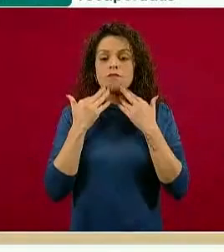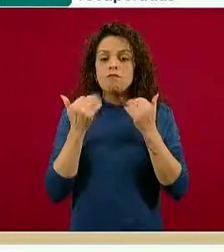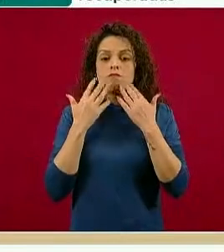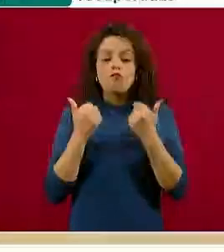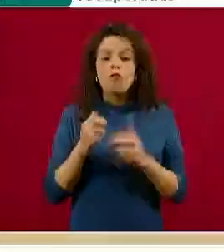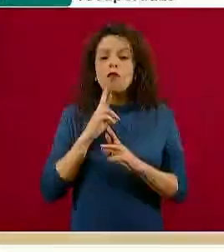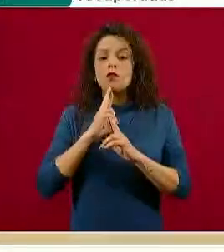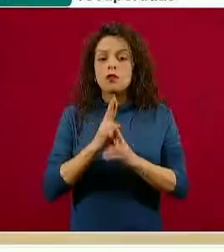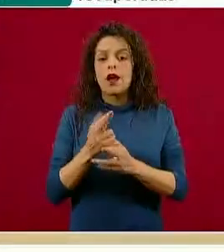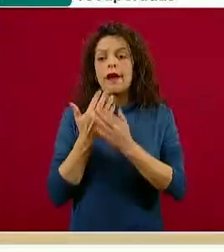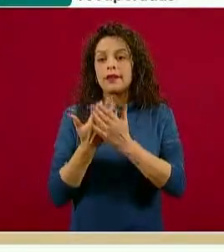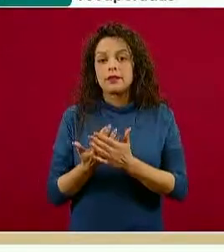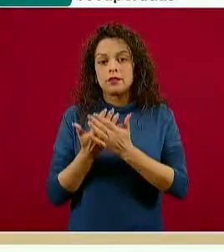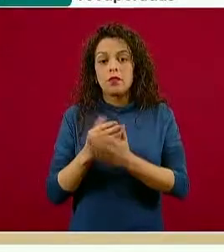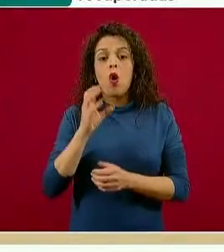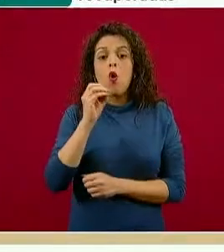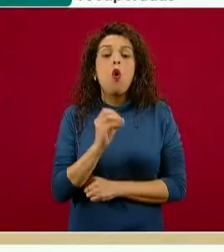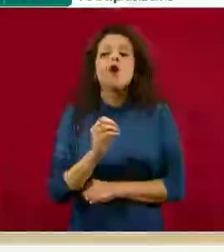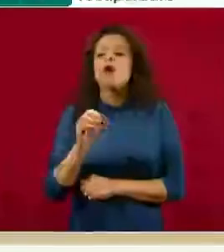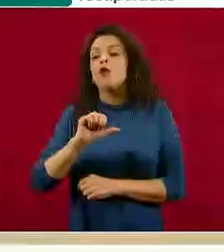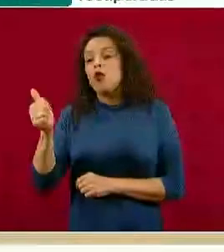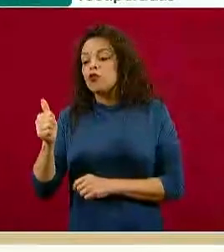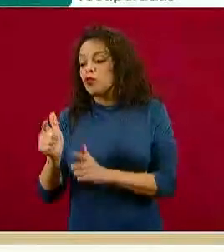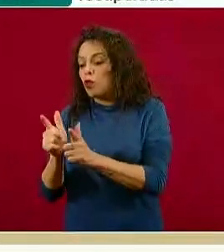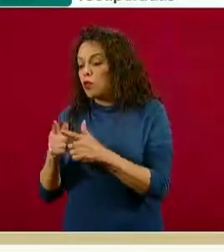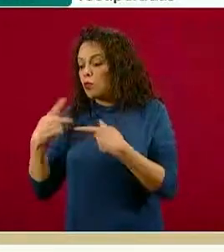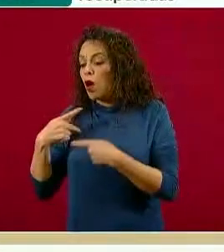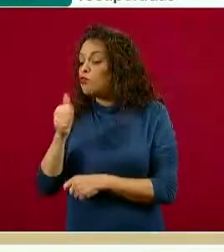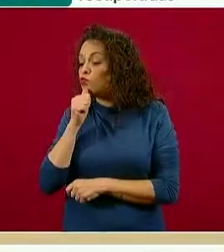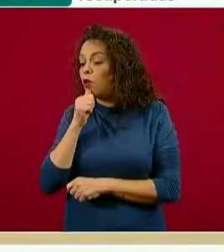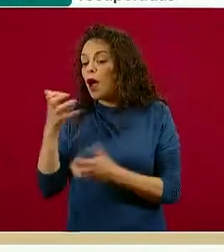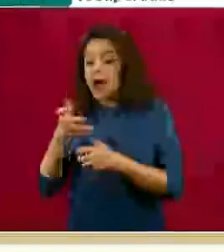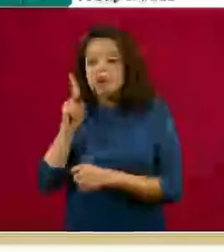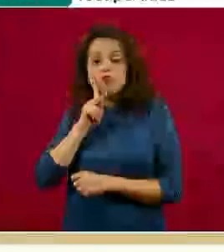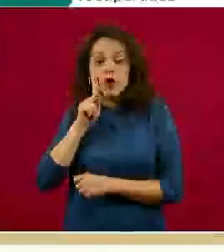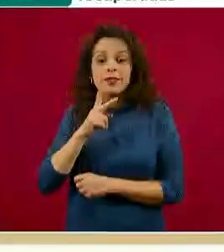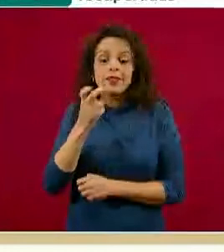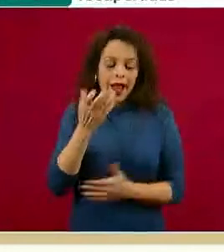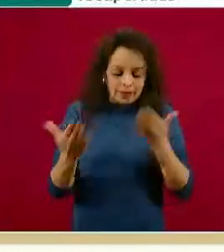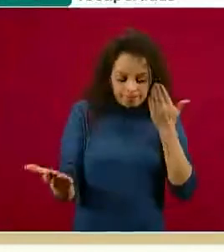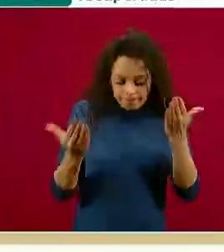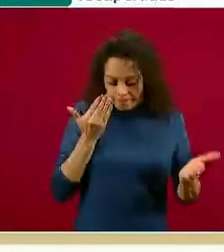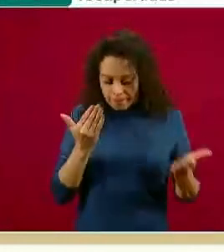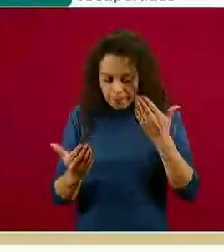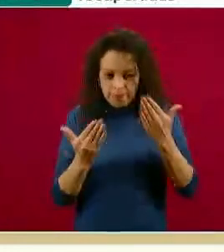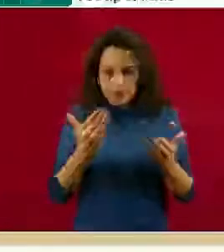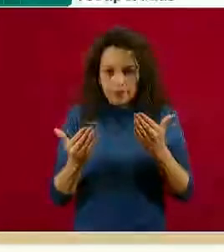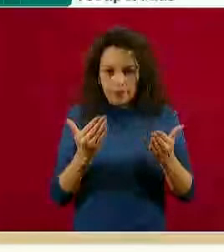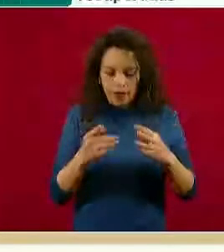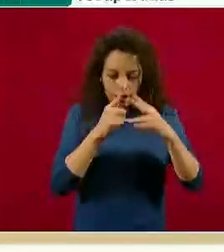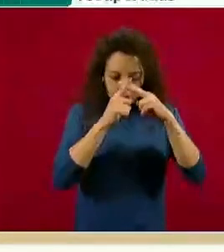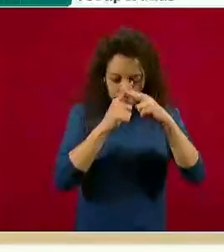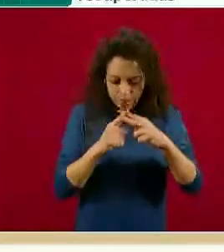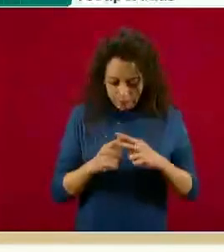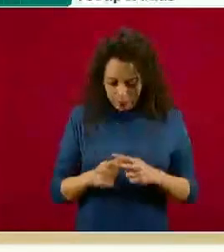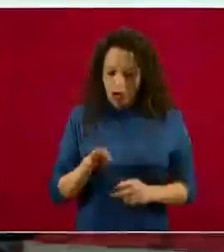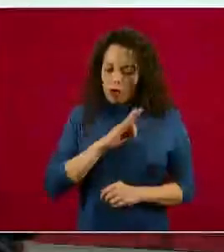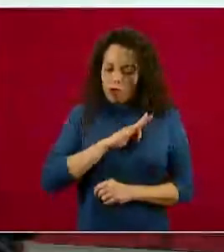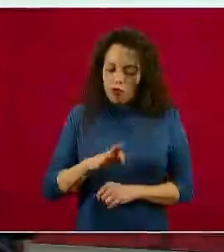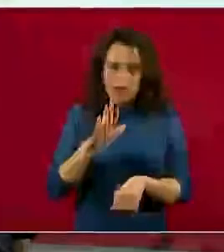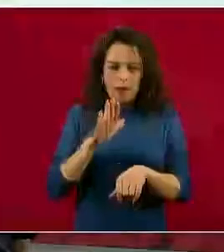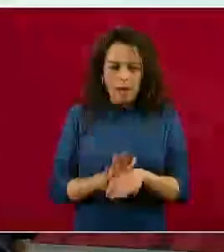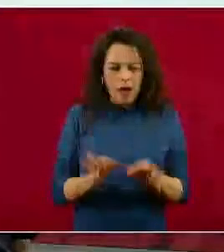que inclusive no tenían una muestra. Esto es para generar una estimación que nos permita ver con una manera más cercana a la